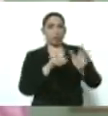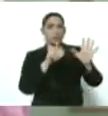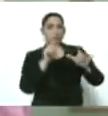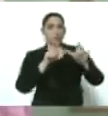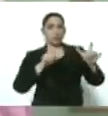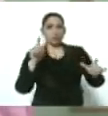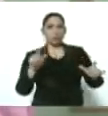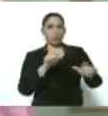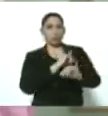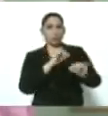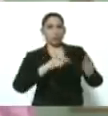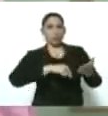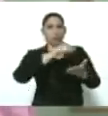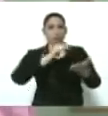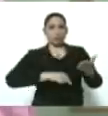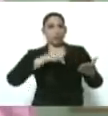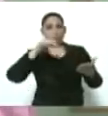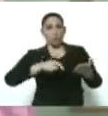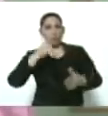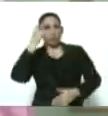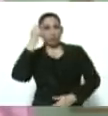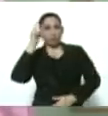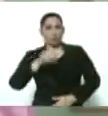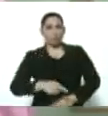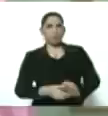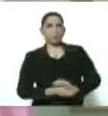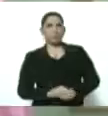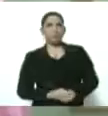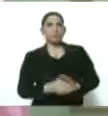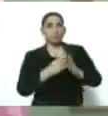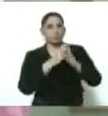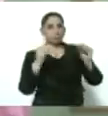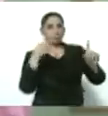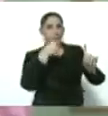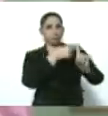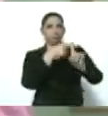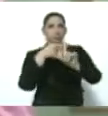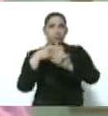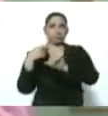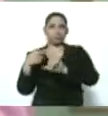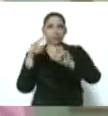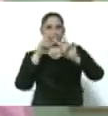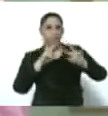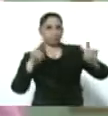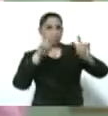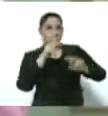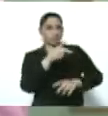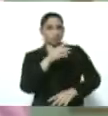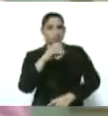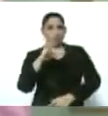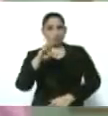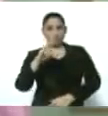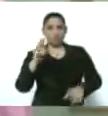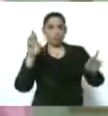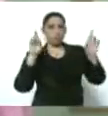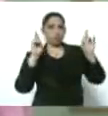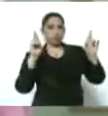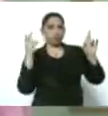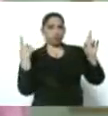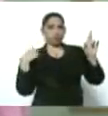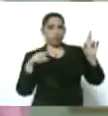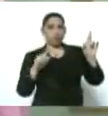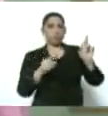que están registrados el día de hoy también. Todos salieron positivos en la prueba molecular. Afortunadamente, tenemos